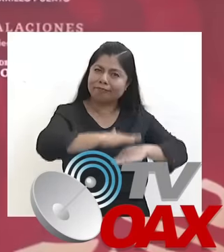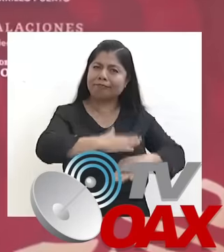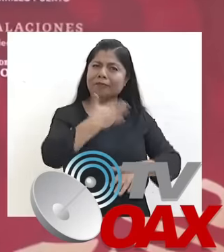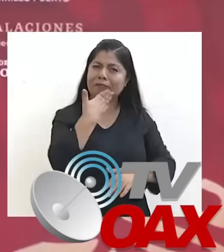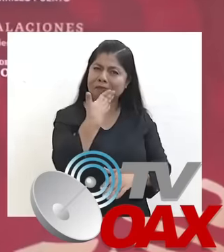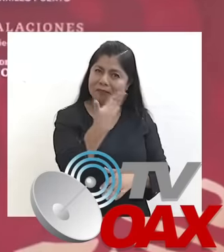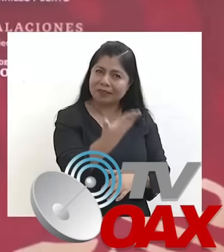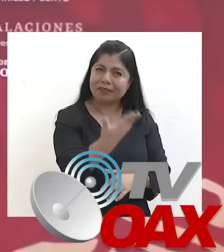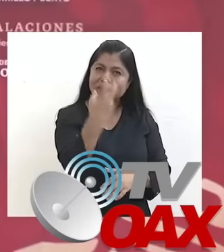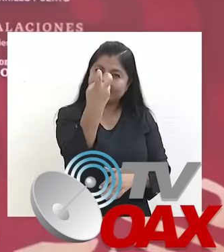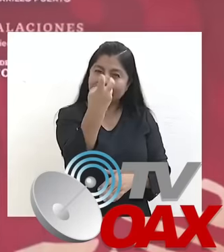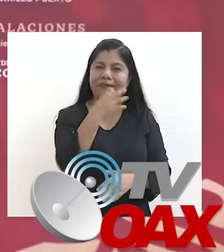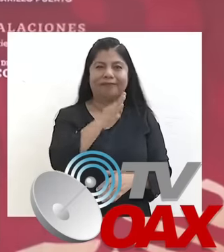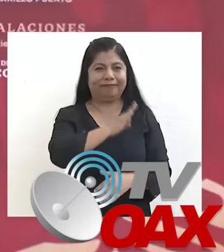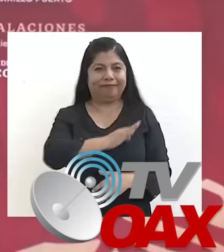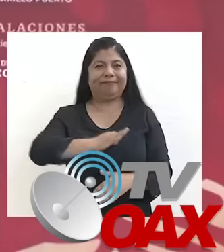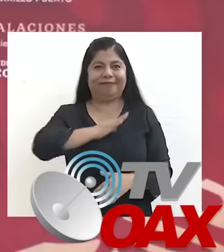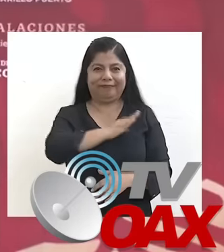felicitando